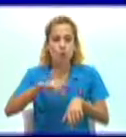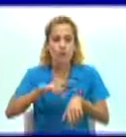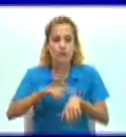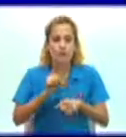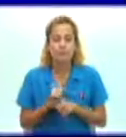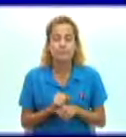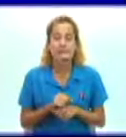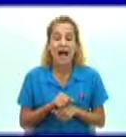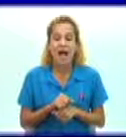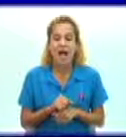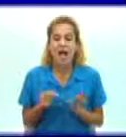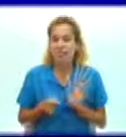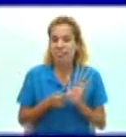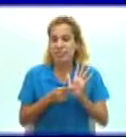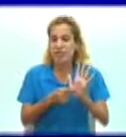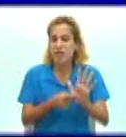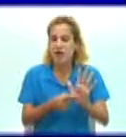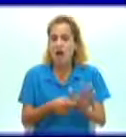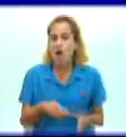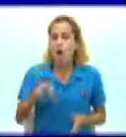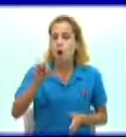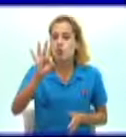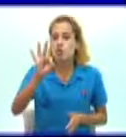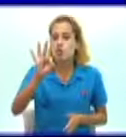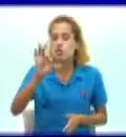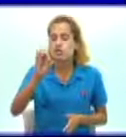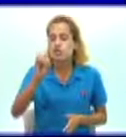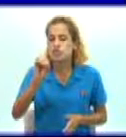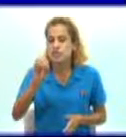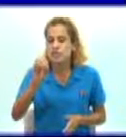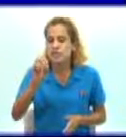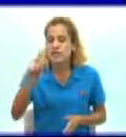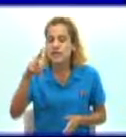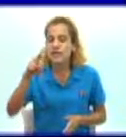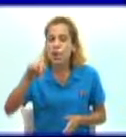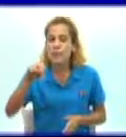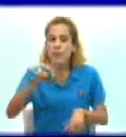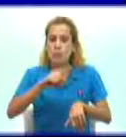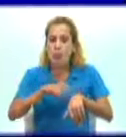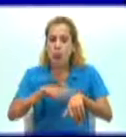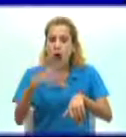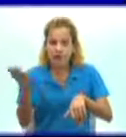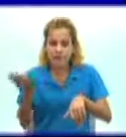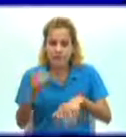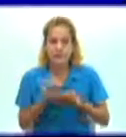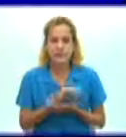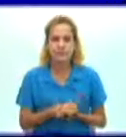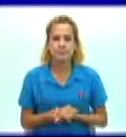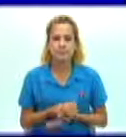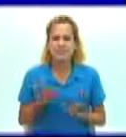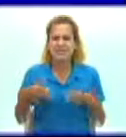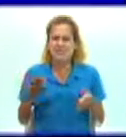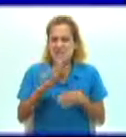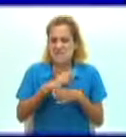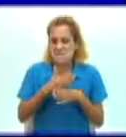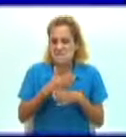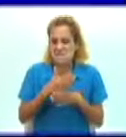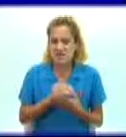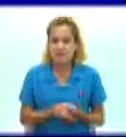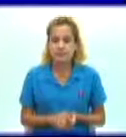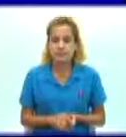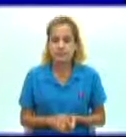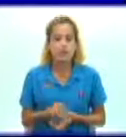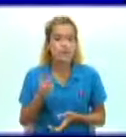recorre 80 kilómetros por cada hora. Bueno, ¿qué significa 80 kilómetros por cada hora? Esto quiere decir que el